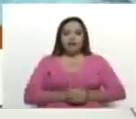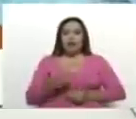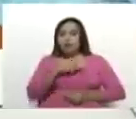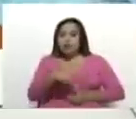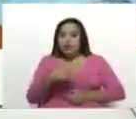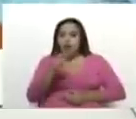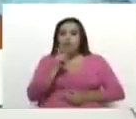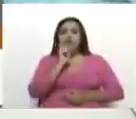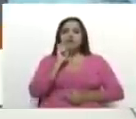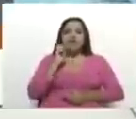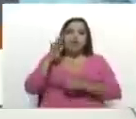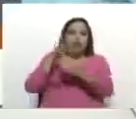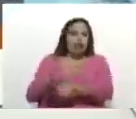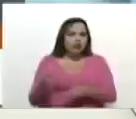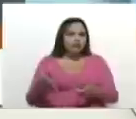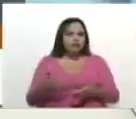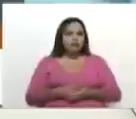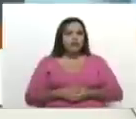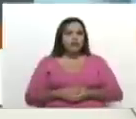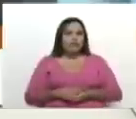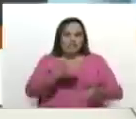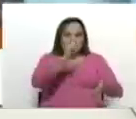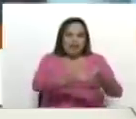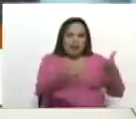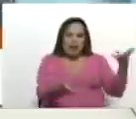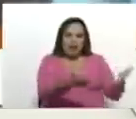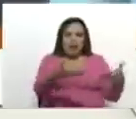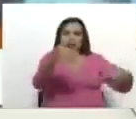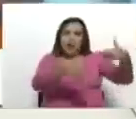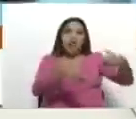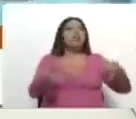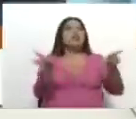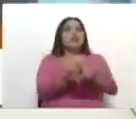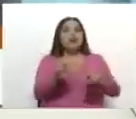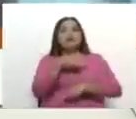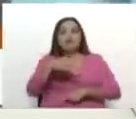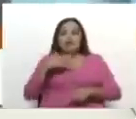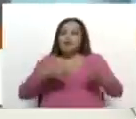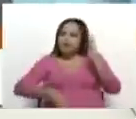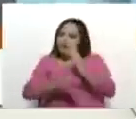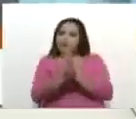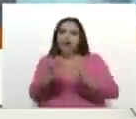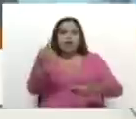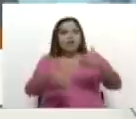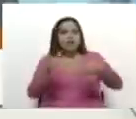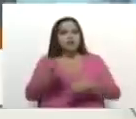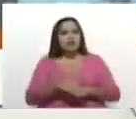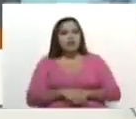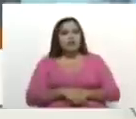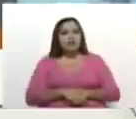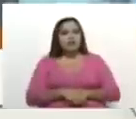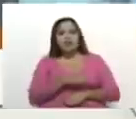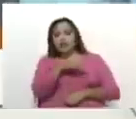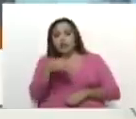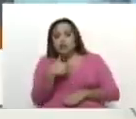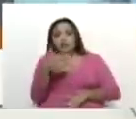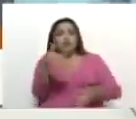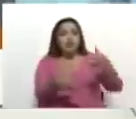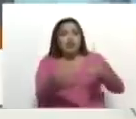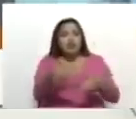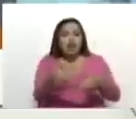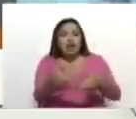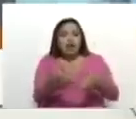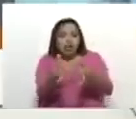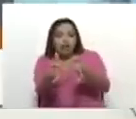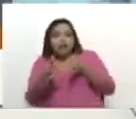sometieron quemaron las máquinas de votación y aún así fuimos a las elecciones y le sacamos el 70%